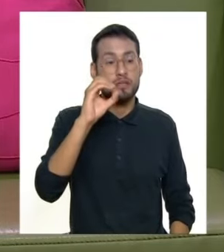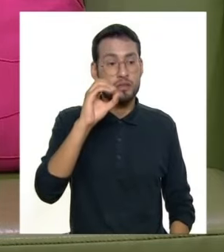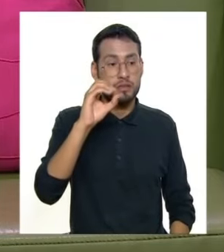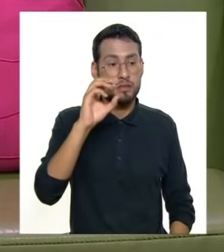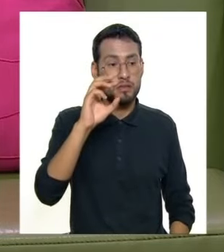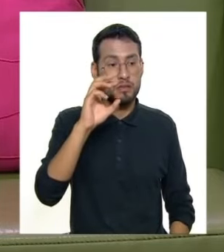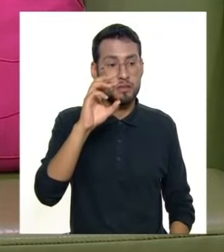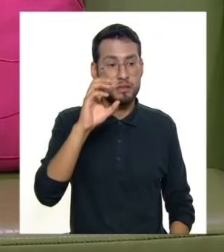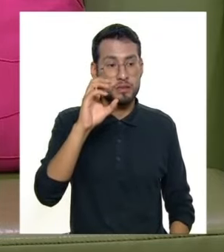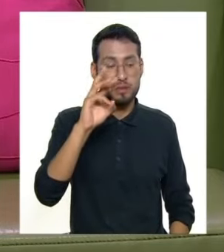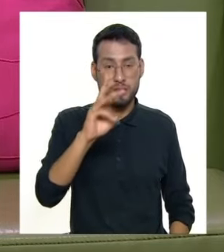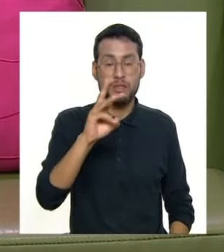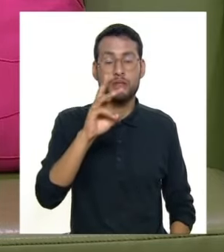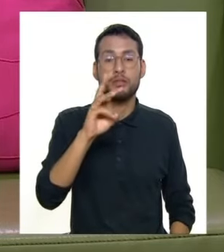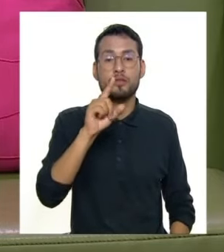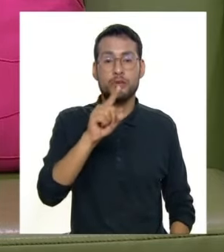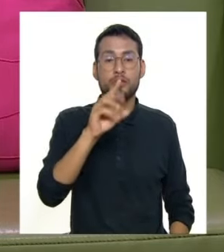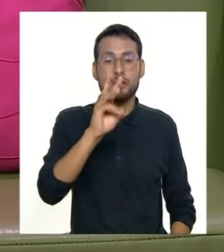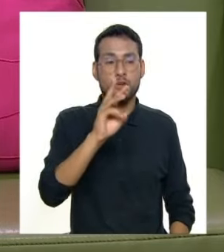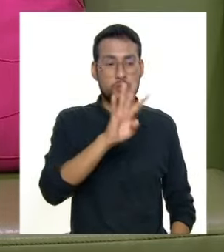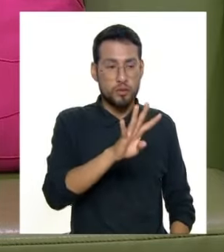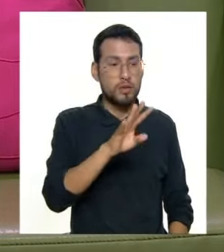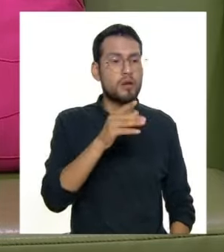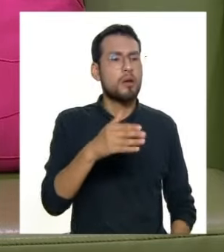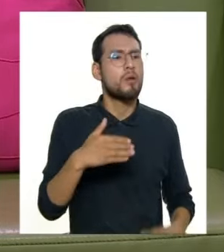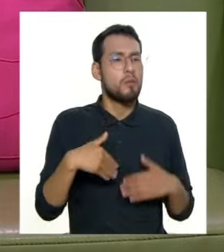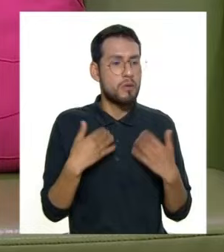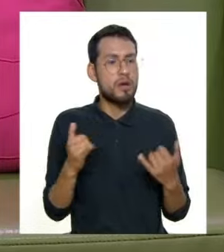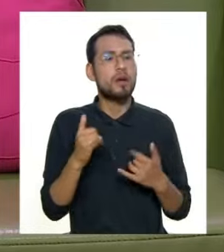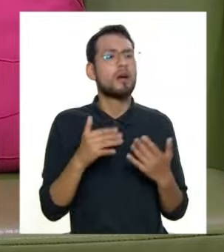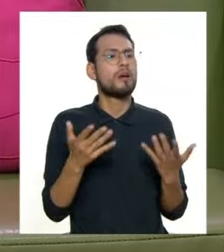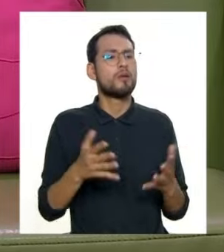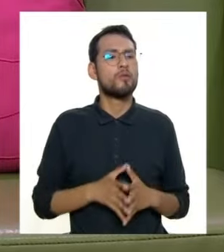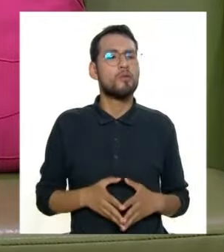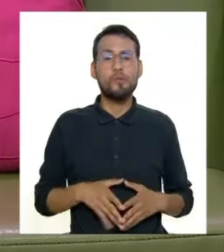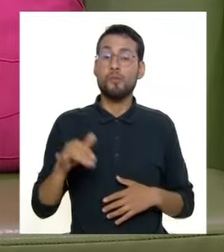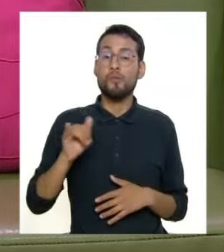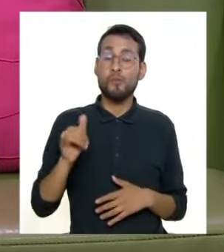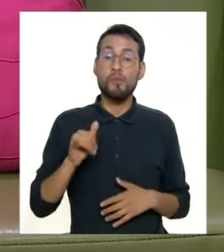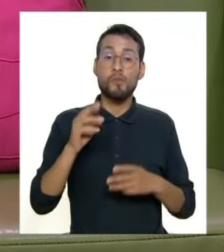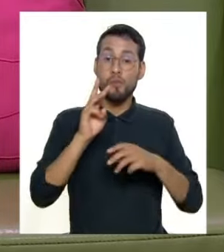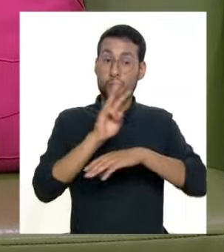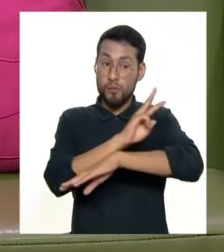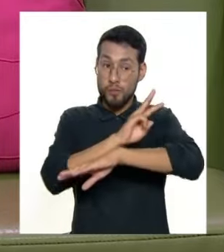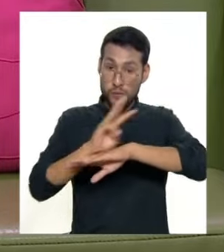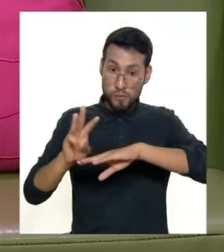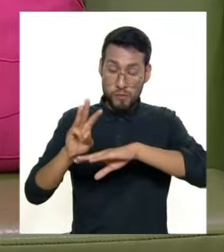0800-6164, que pueden hacer las llamadas para las consultas, también a través de la página web de